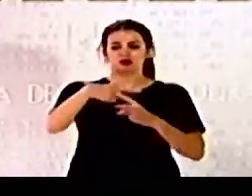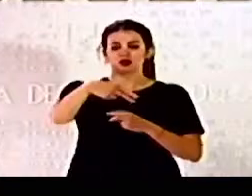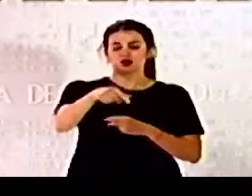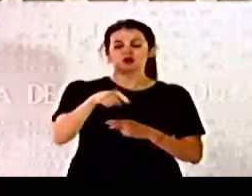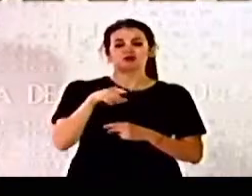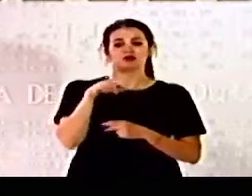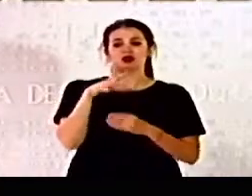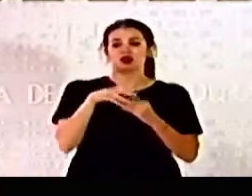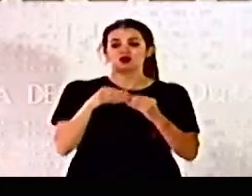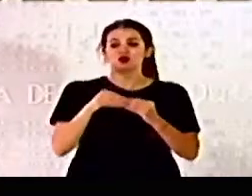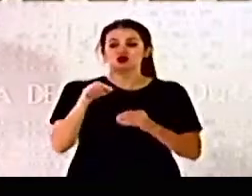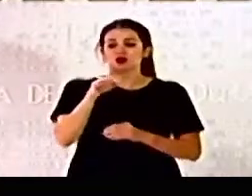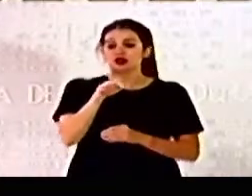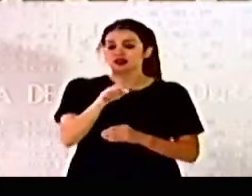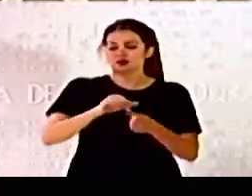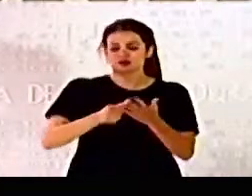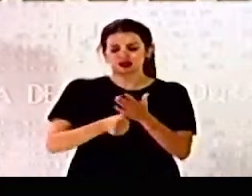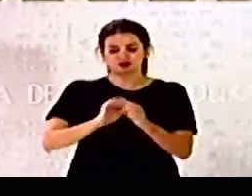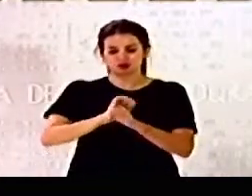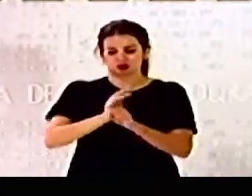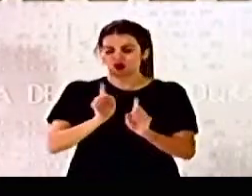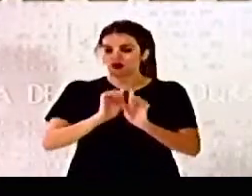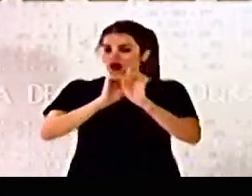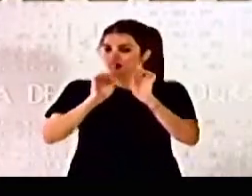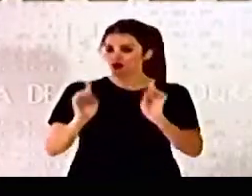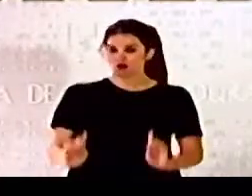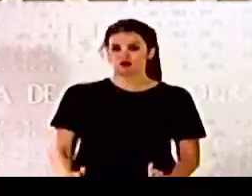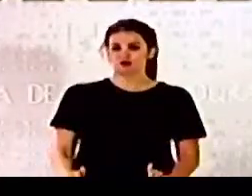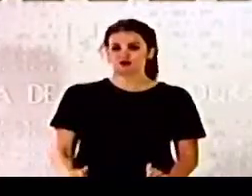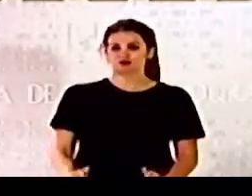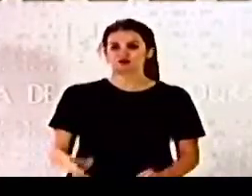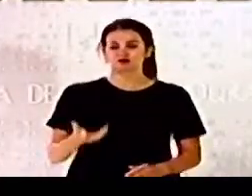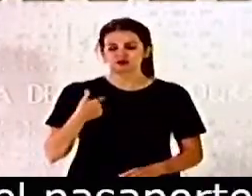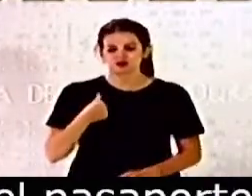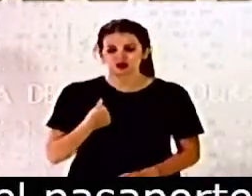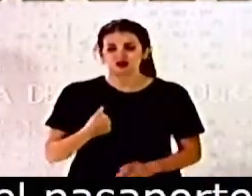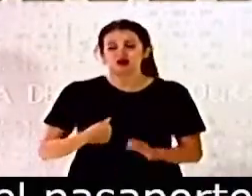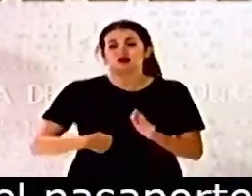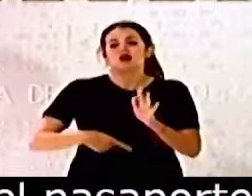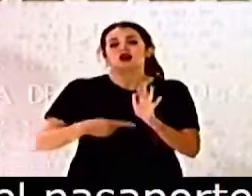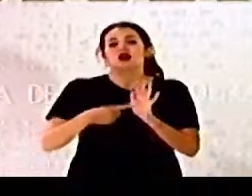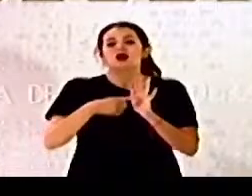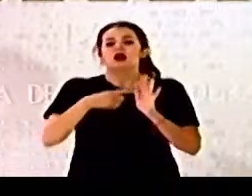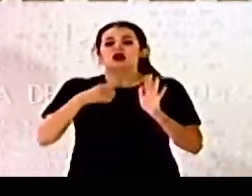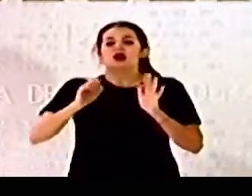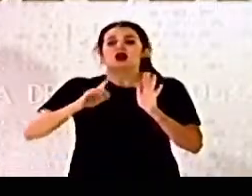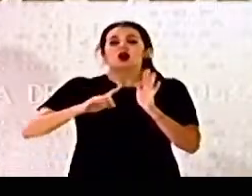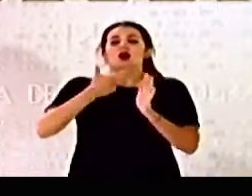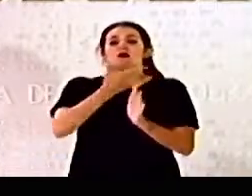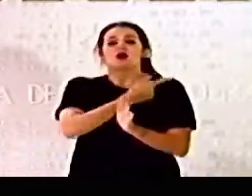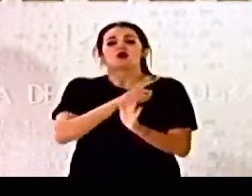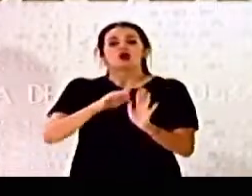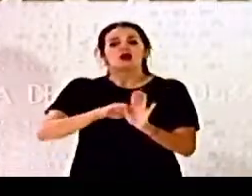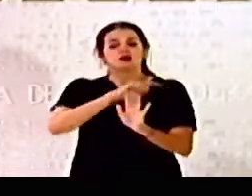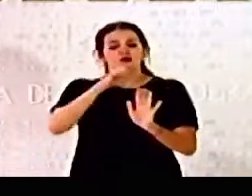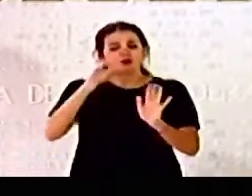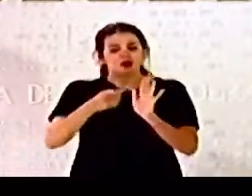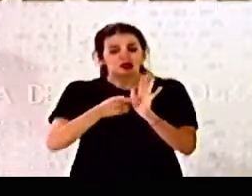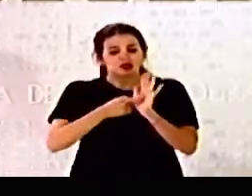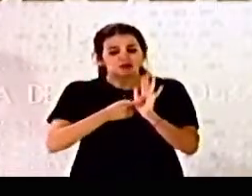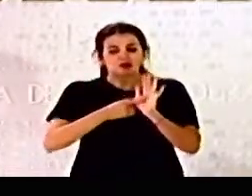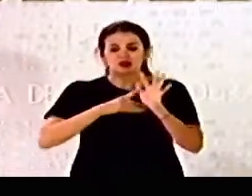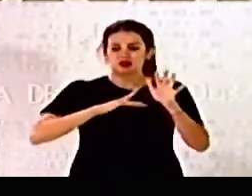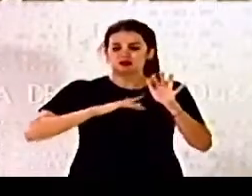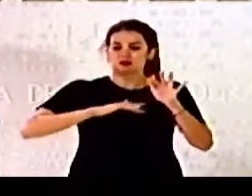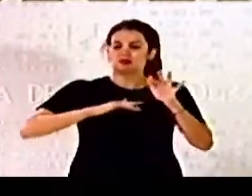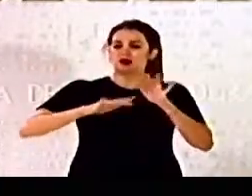COVID. Nosotros, cuando hemos establecido la exención de los vacunados completamente a la perimetración, jamás hemos hablado